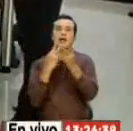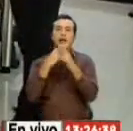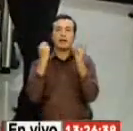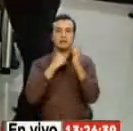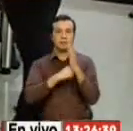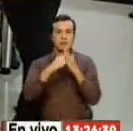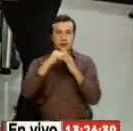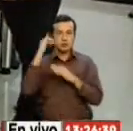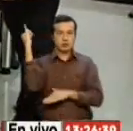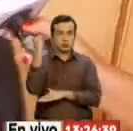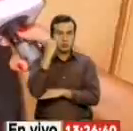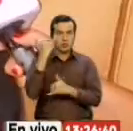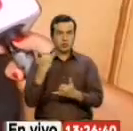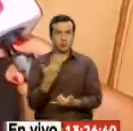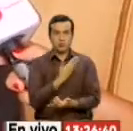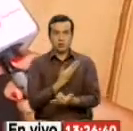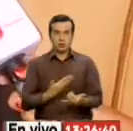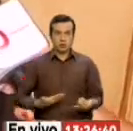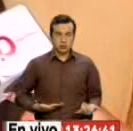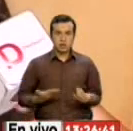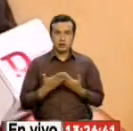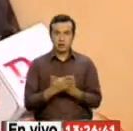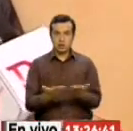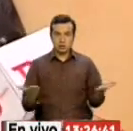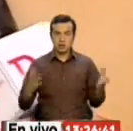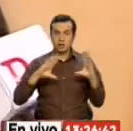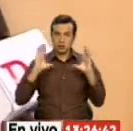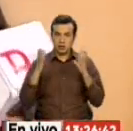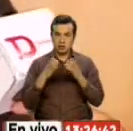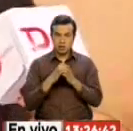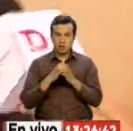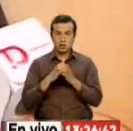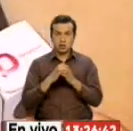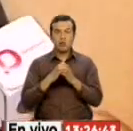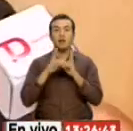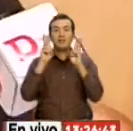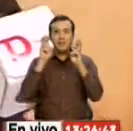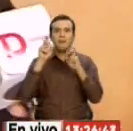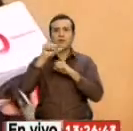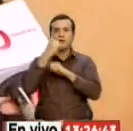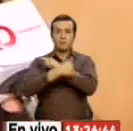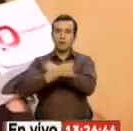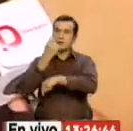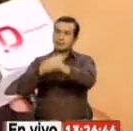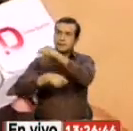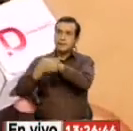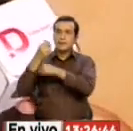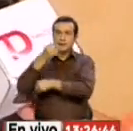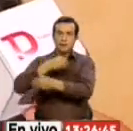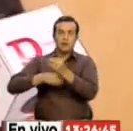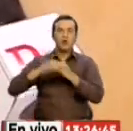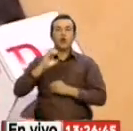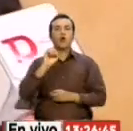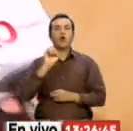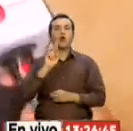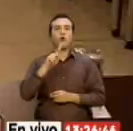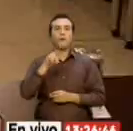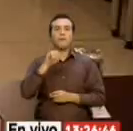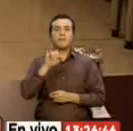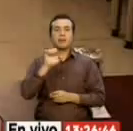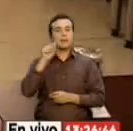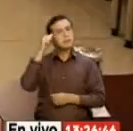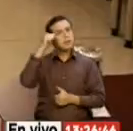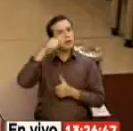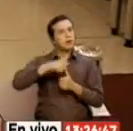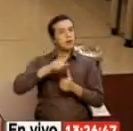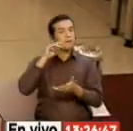de Industrias y actual presidente ejecutivo de la Corporación de Promoción de Exportaciones e Inversiones Corpey, Eduardo Egas, recuerda que